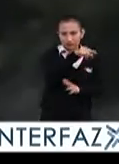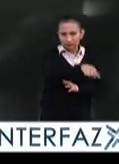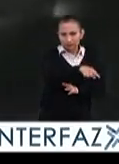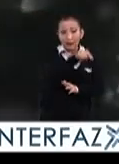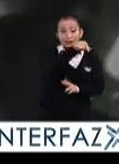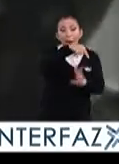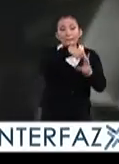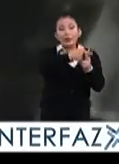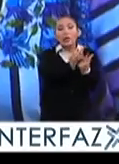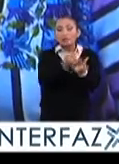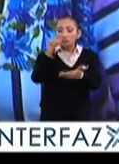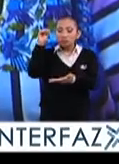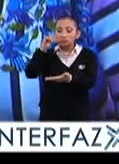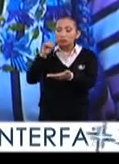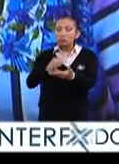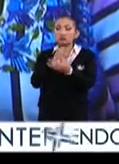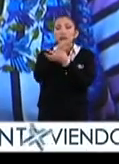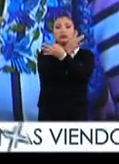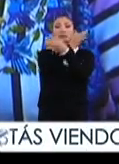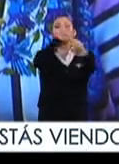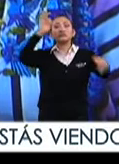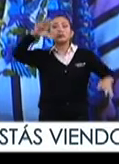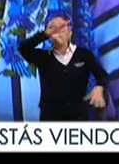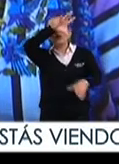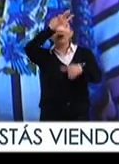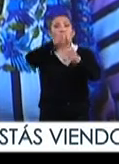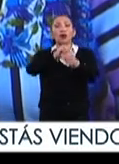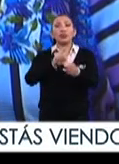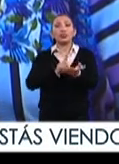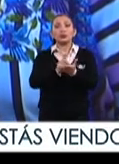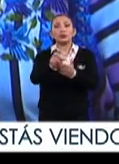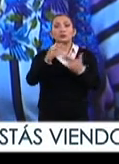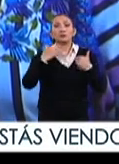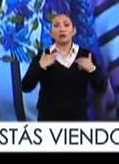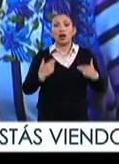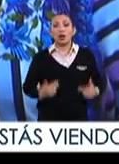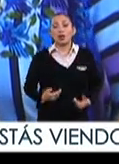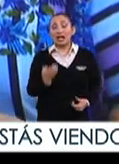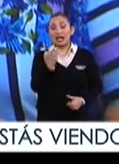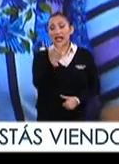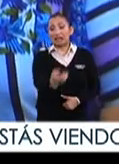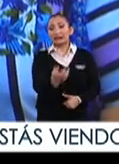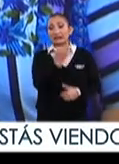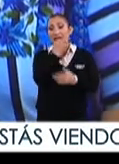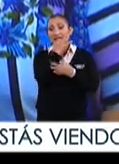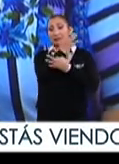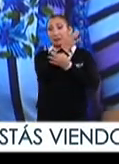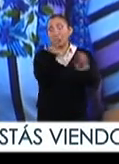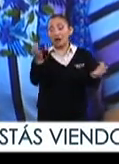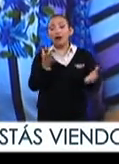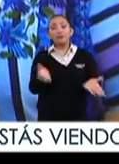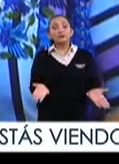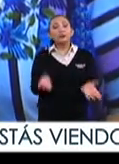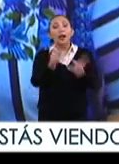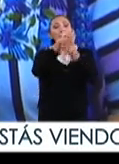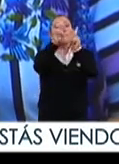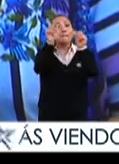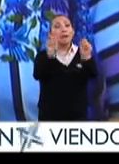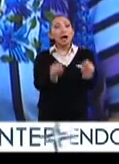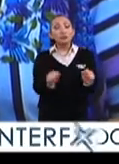entonces nace la Declaración Universal de Derechos Humanos. Esta Declaración de Cultura de Paz